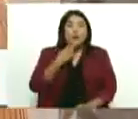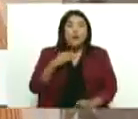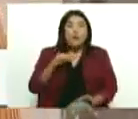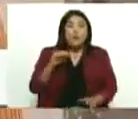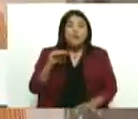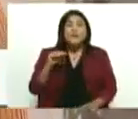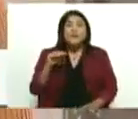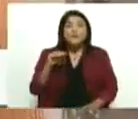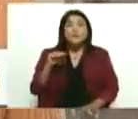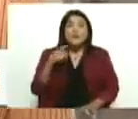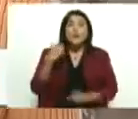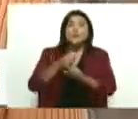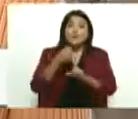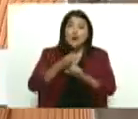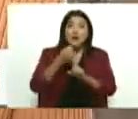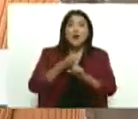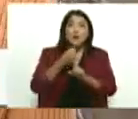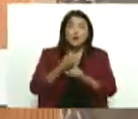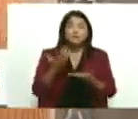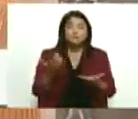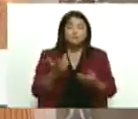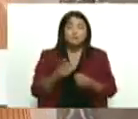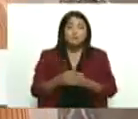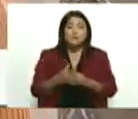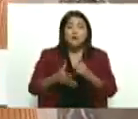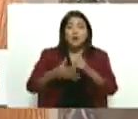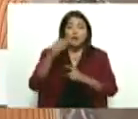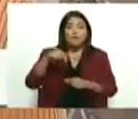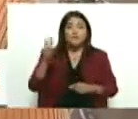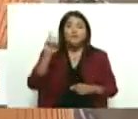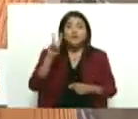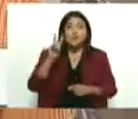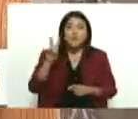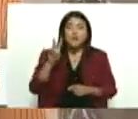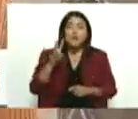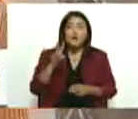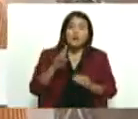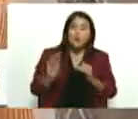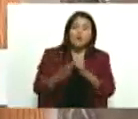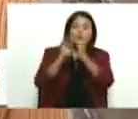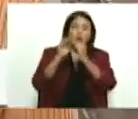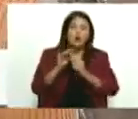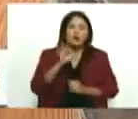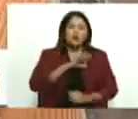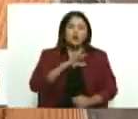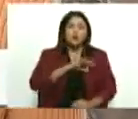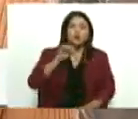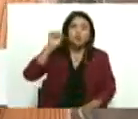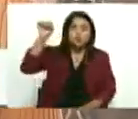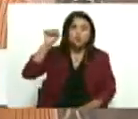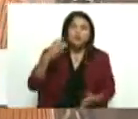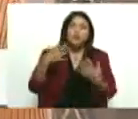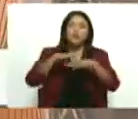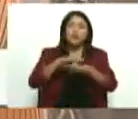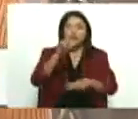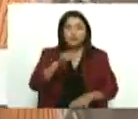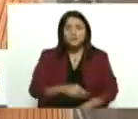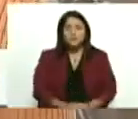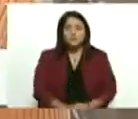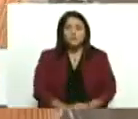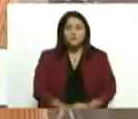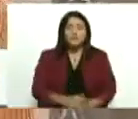la construcción de una patria de igualdad, de una patria socialista, de una patria de inclusión. Así